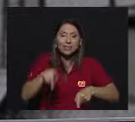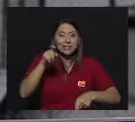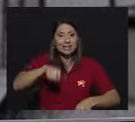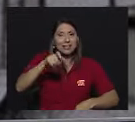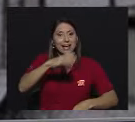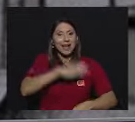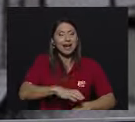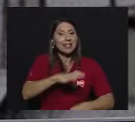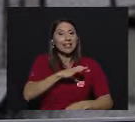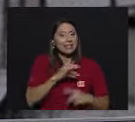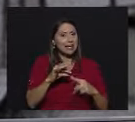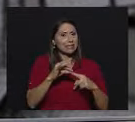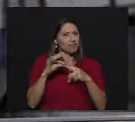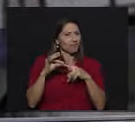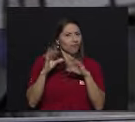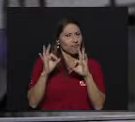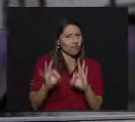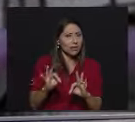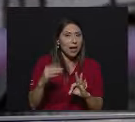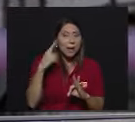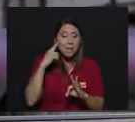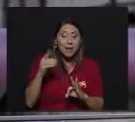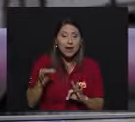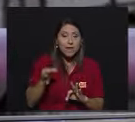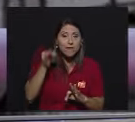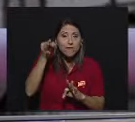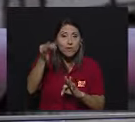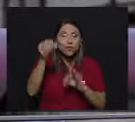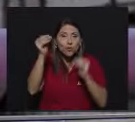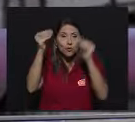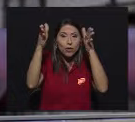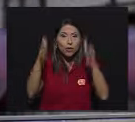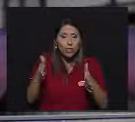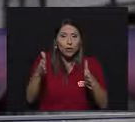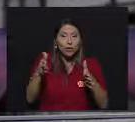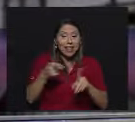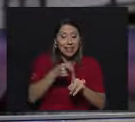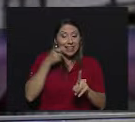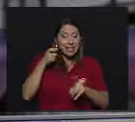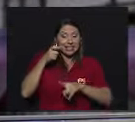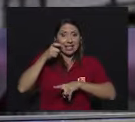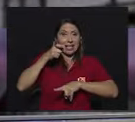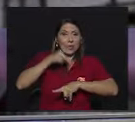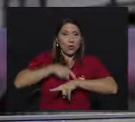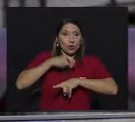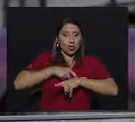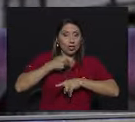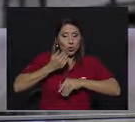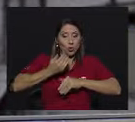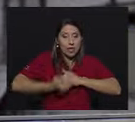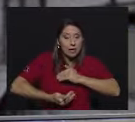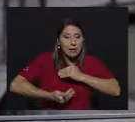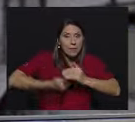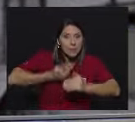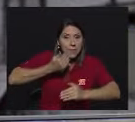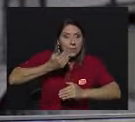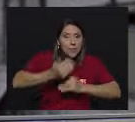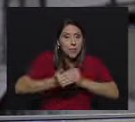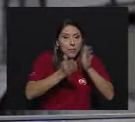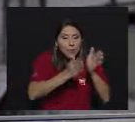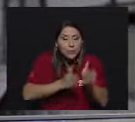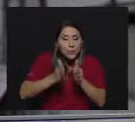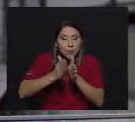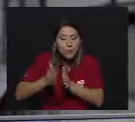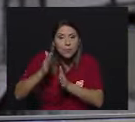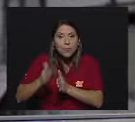muy particulares para ser educador. Desde los procesos de selección, de admisión, ahí ya tenemos un primer reto.